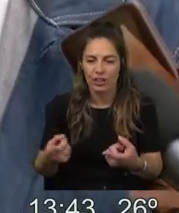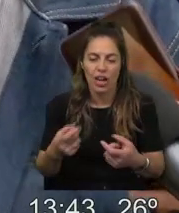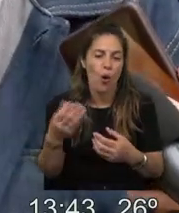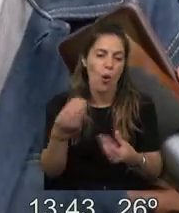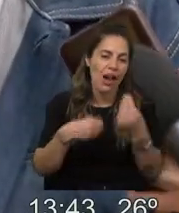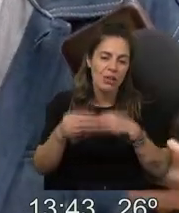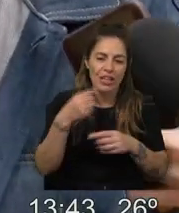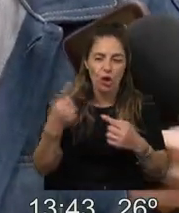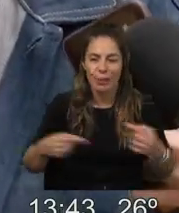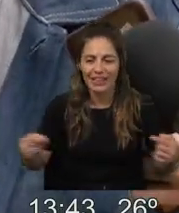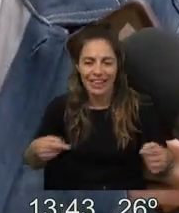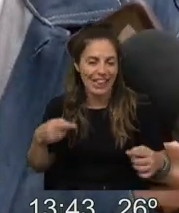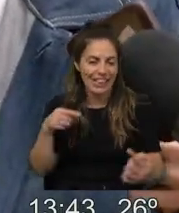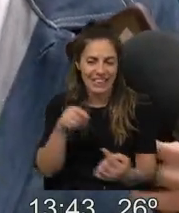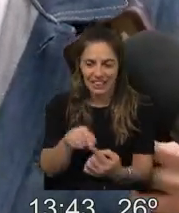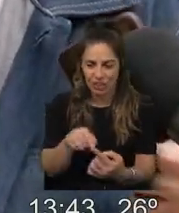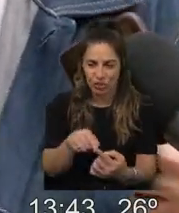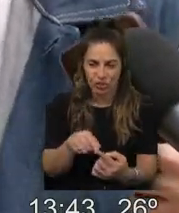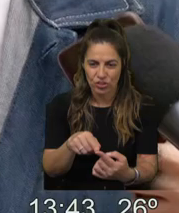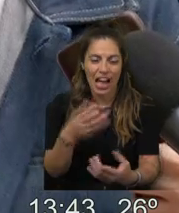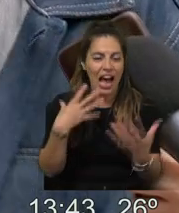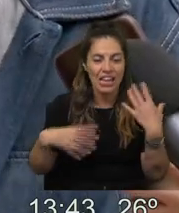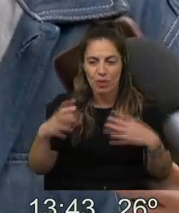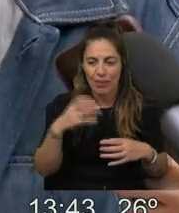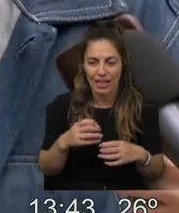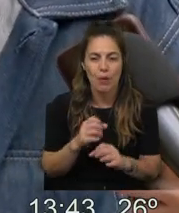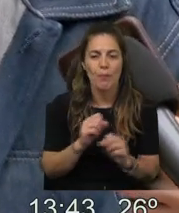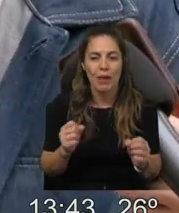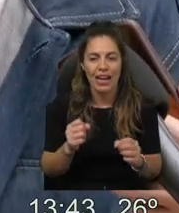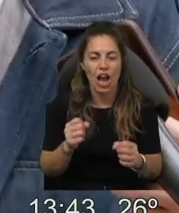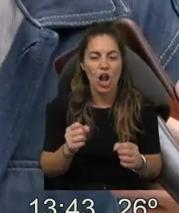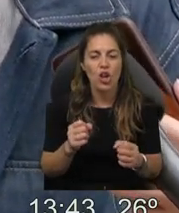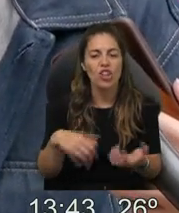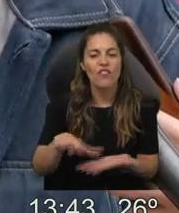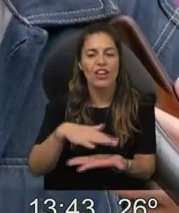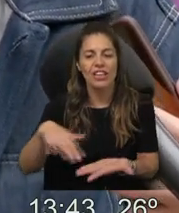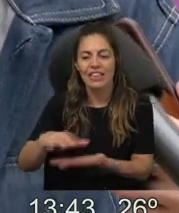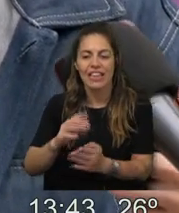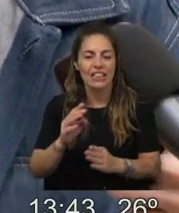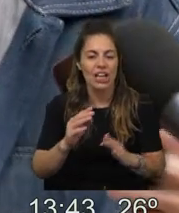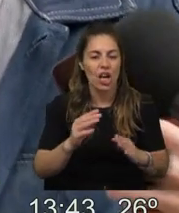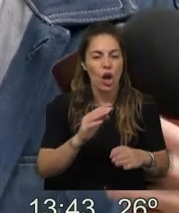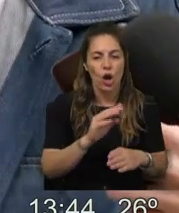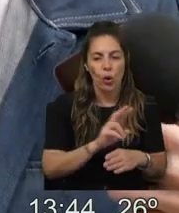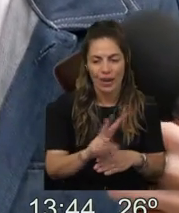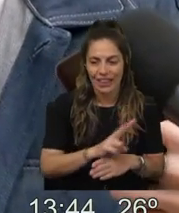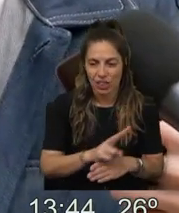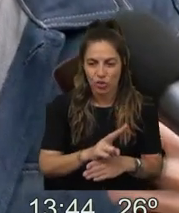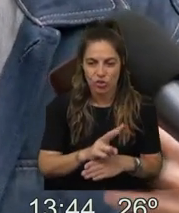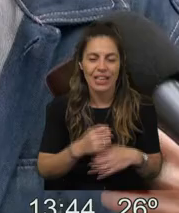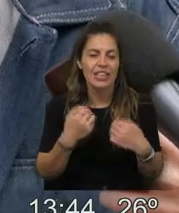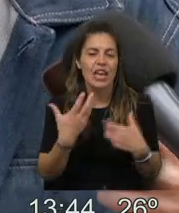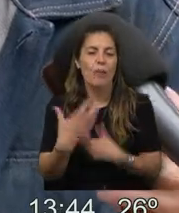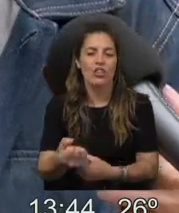alimentos o materiales dirigidos a animales para los refugios, sobre todo, y darle apoyo a